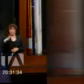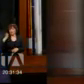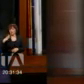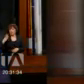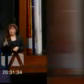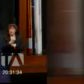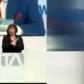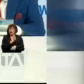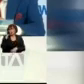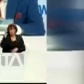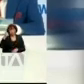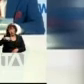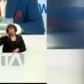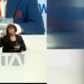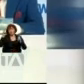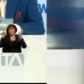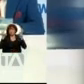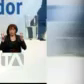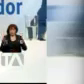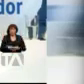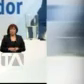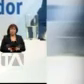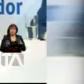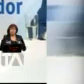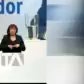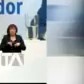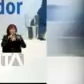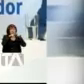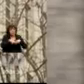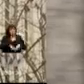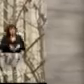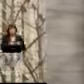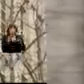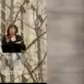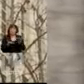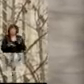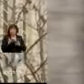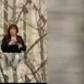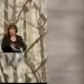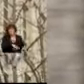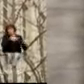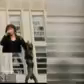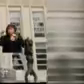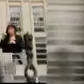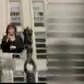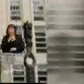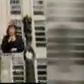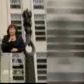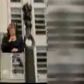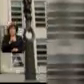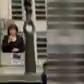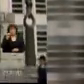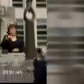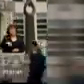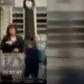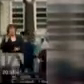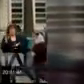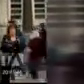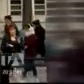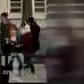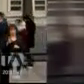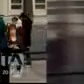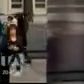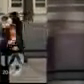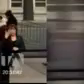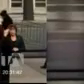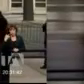preocupaciones más serias que esa. El canciller también analizó la posibilidad de que sí se logre una extradición a Estados Unidos, tomando en cuenta que no en todos sus